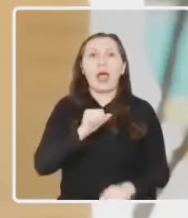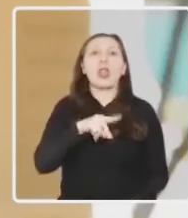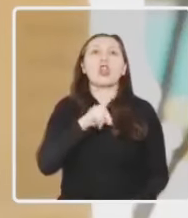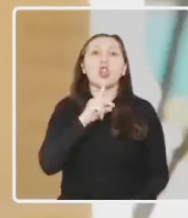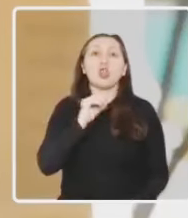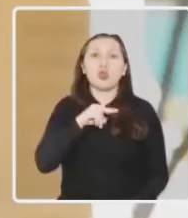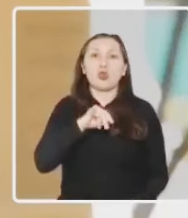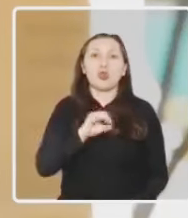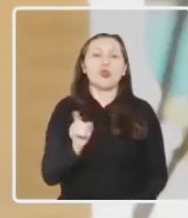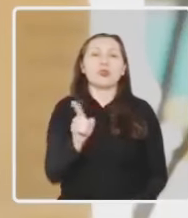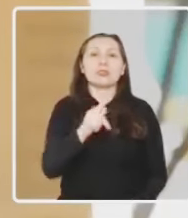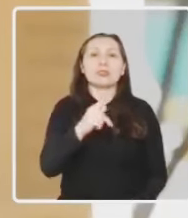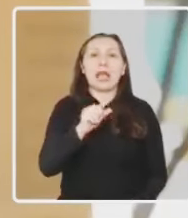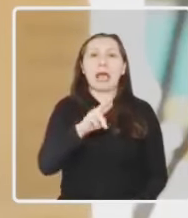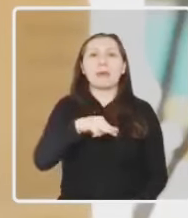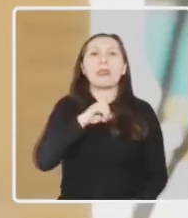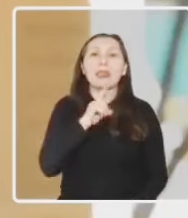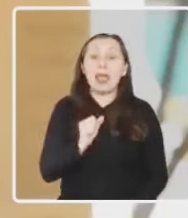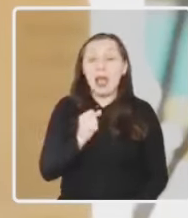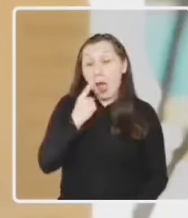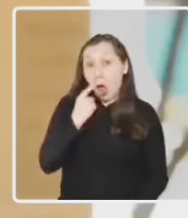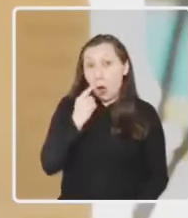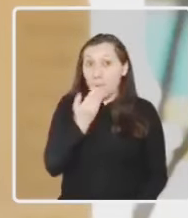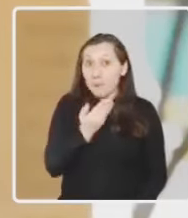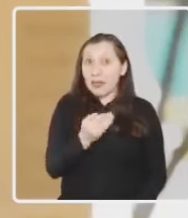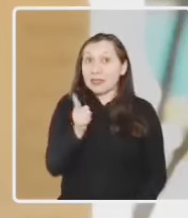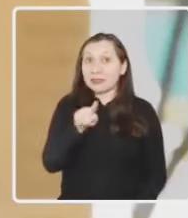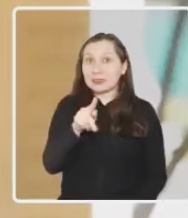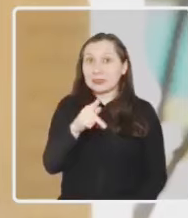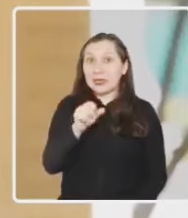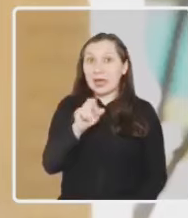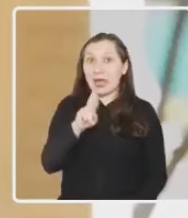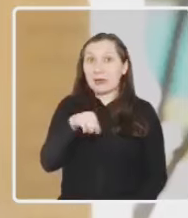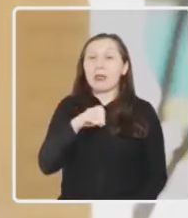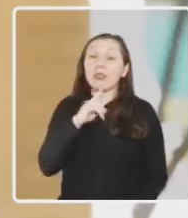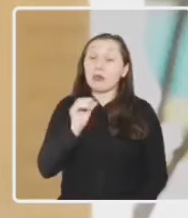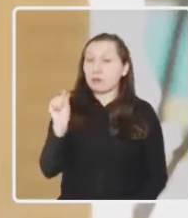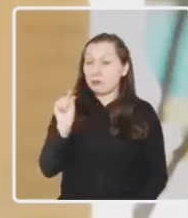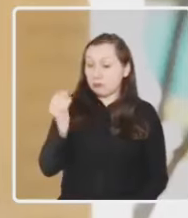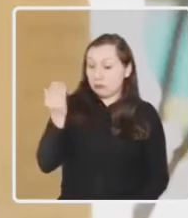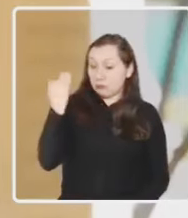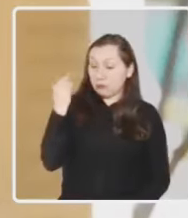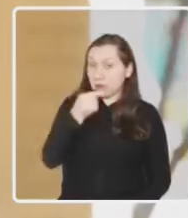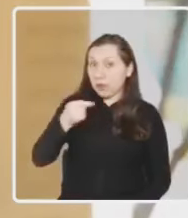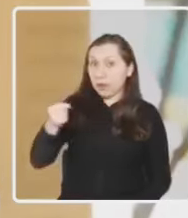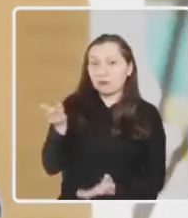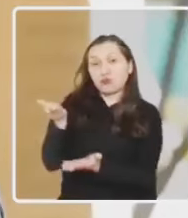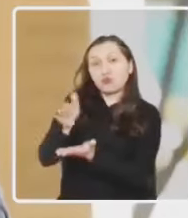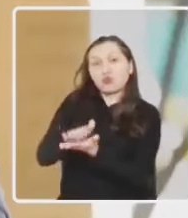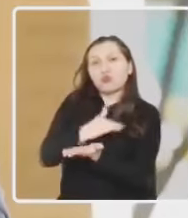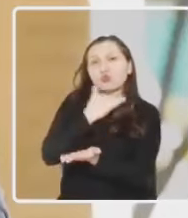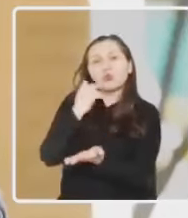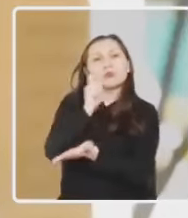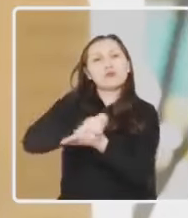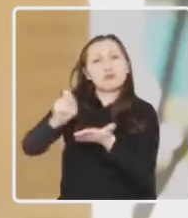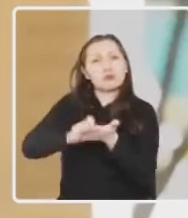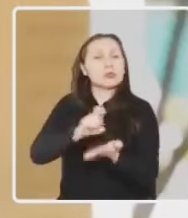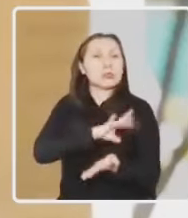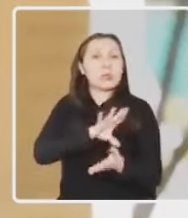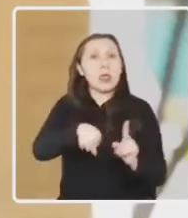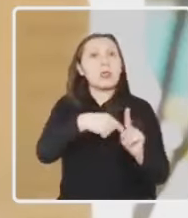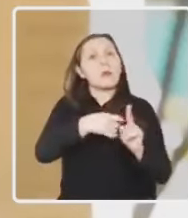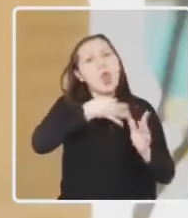Skármeta. Antonio Skármeta fue, porque falleció la semana pasada, un escritor chileno que además de